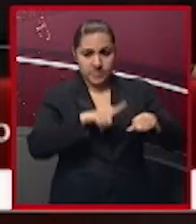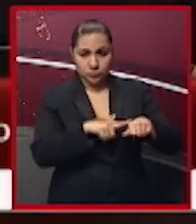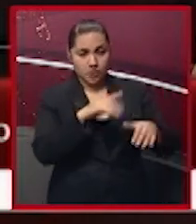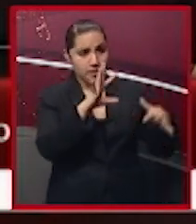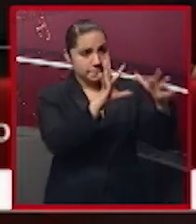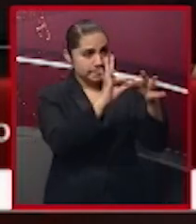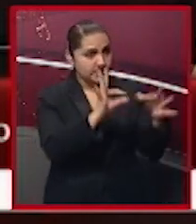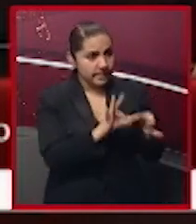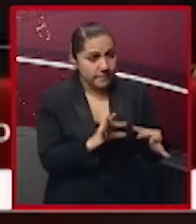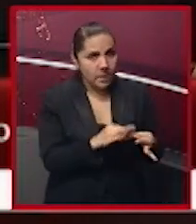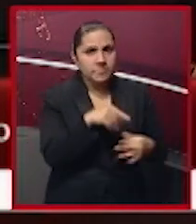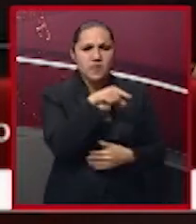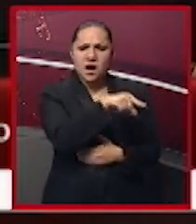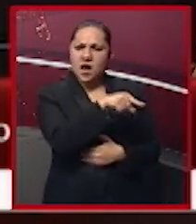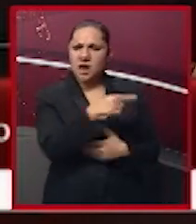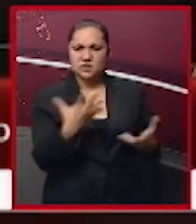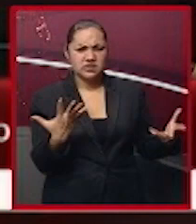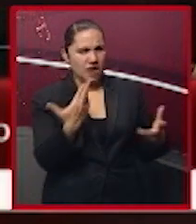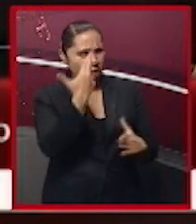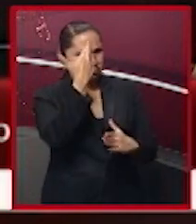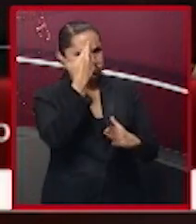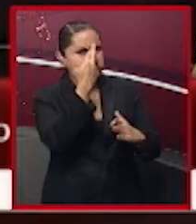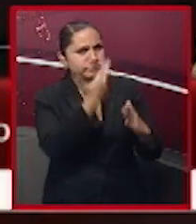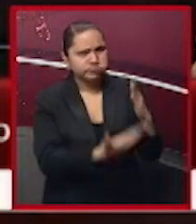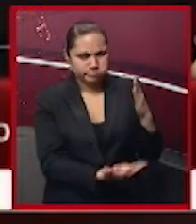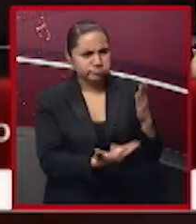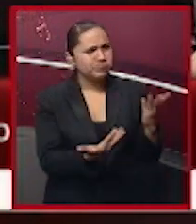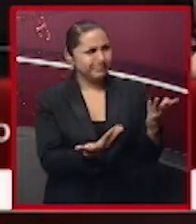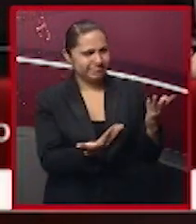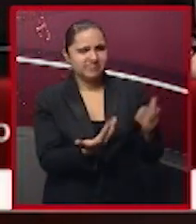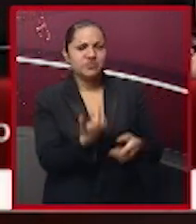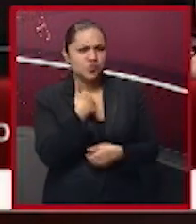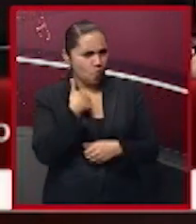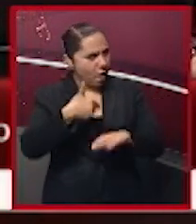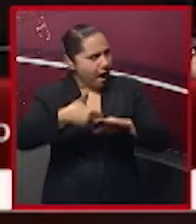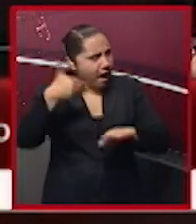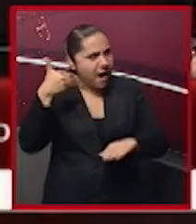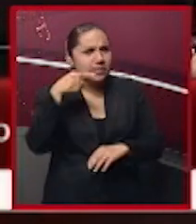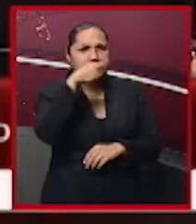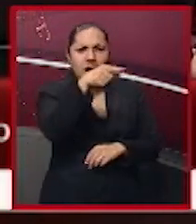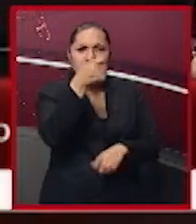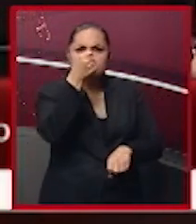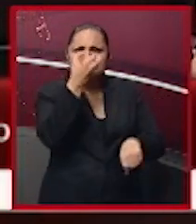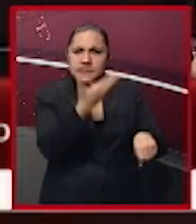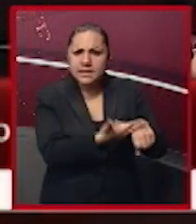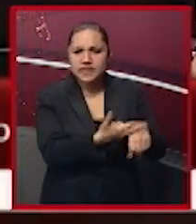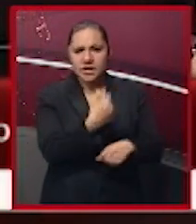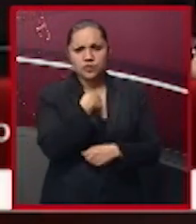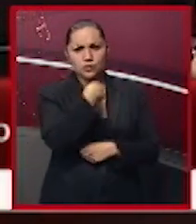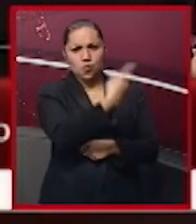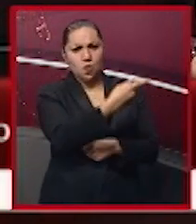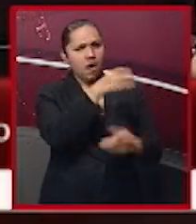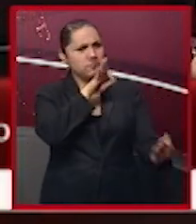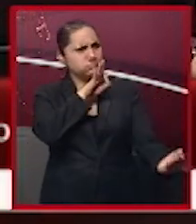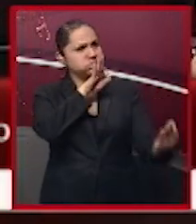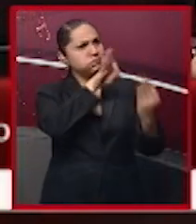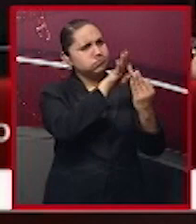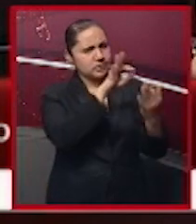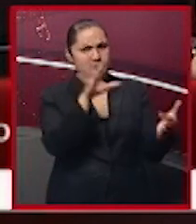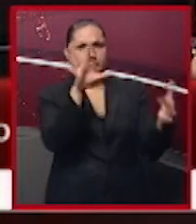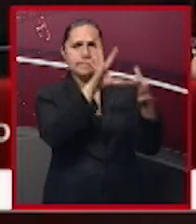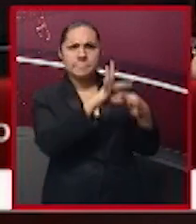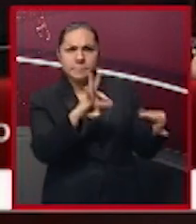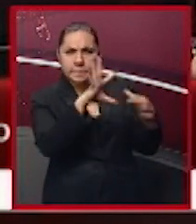expresiones de la diputada. Yo misma fui a la Secretaría a manifestarme en contra del secretario